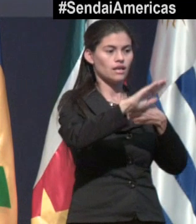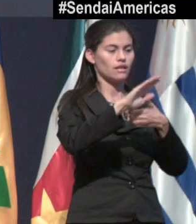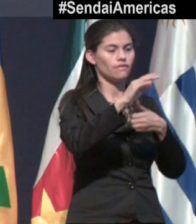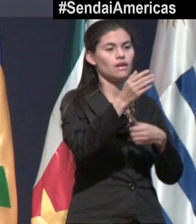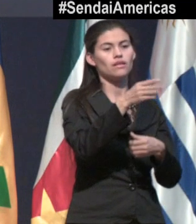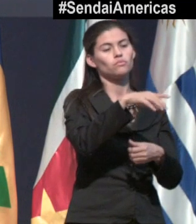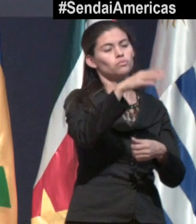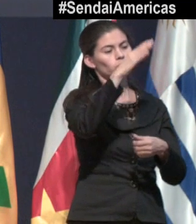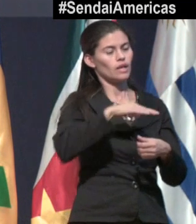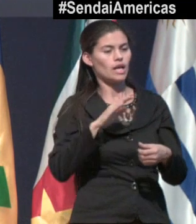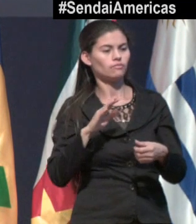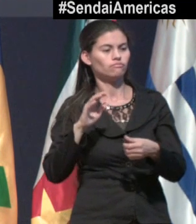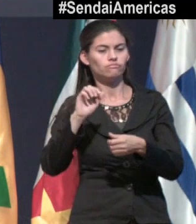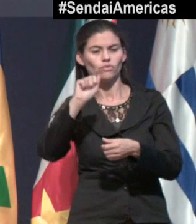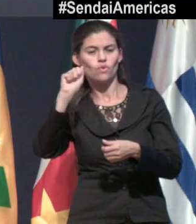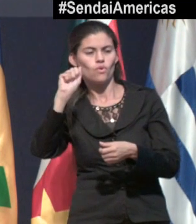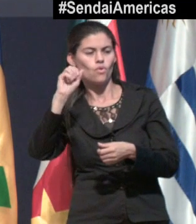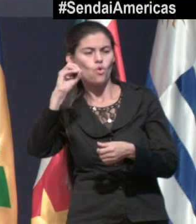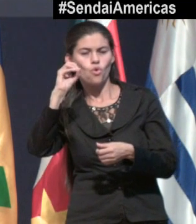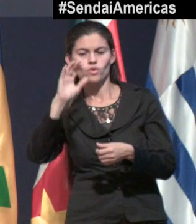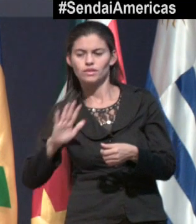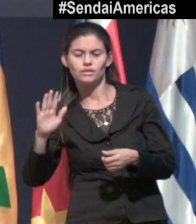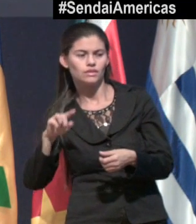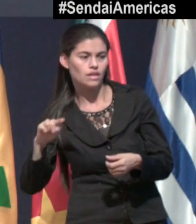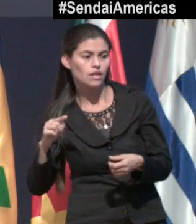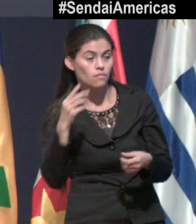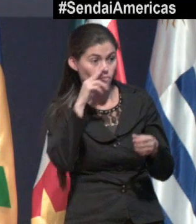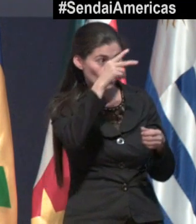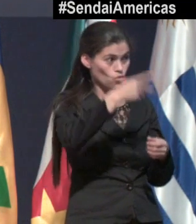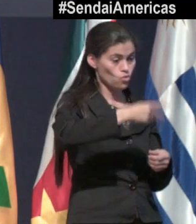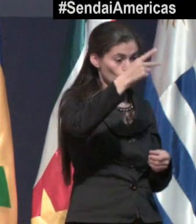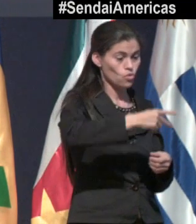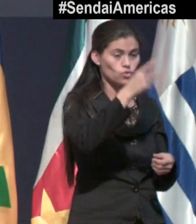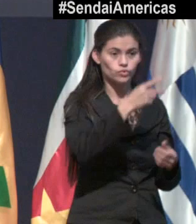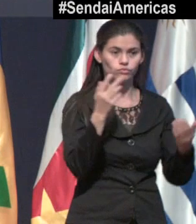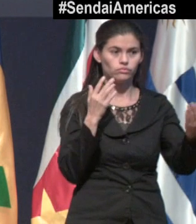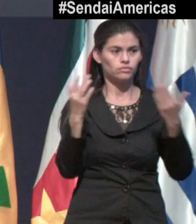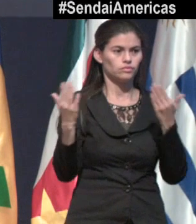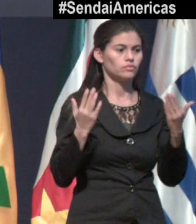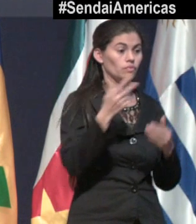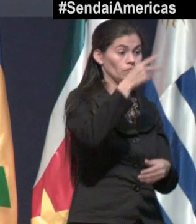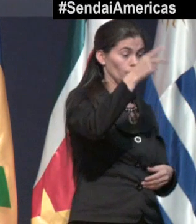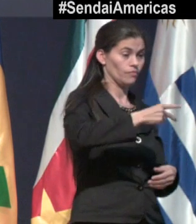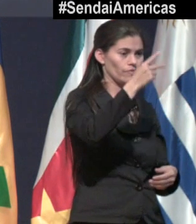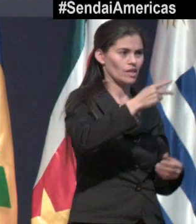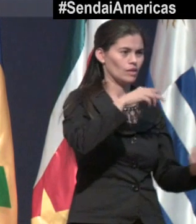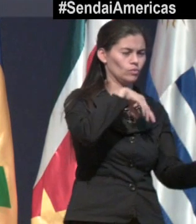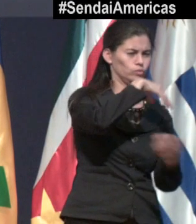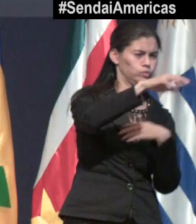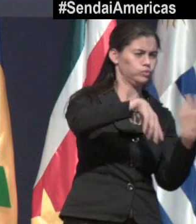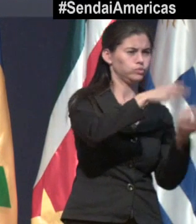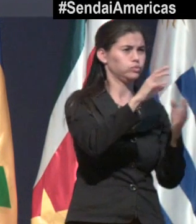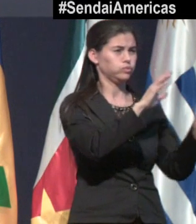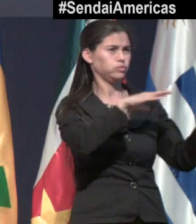Pacífico, y vemos realmente una comprobación de eso, de que el impacto de los desastres en un país